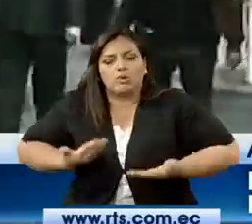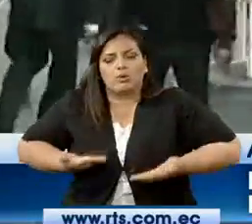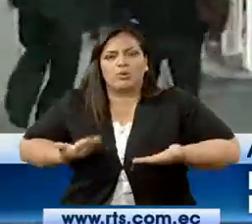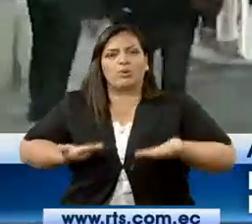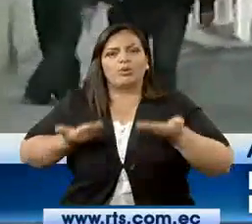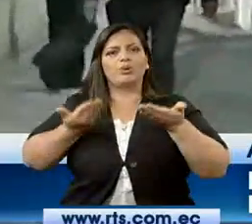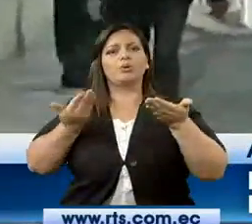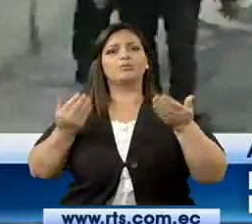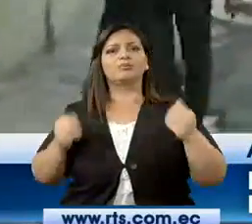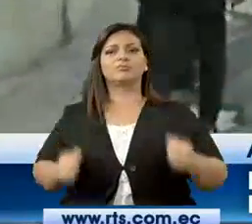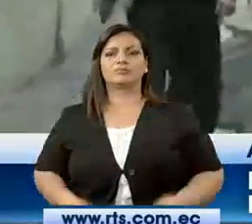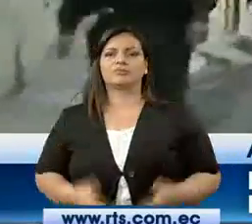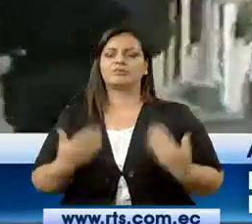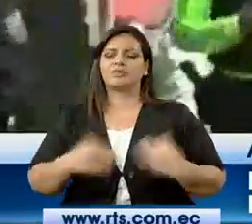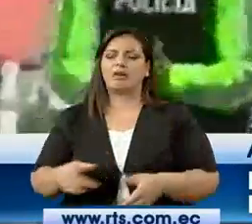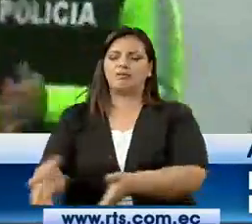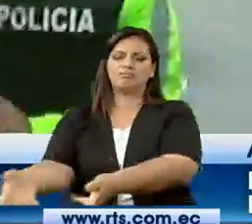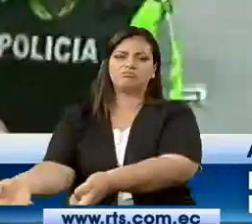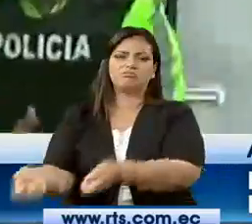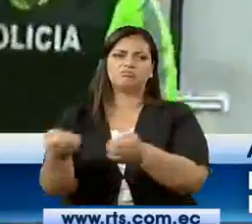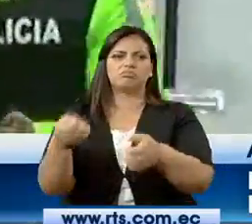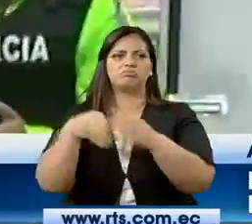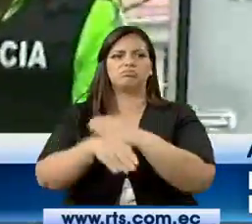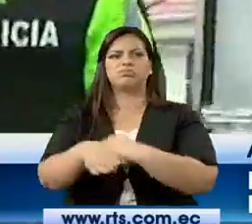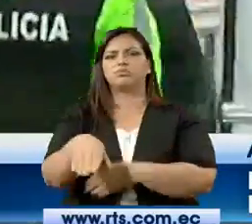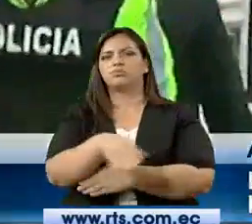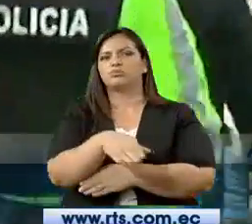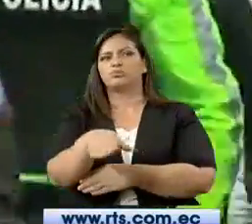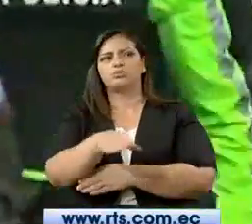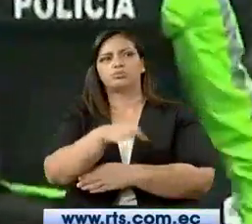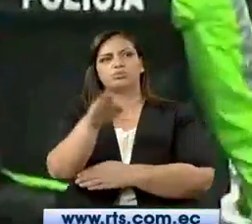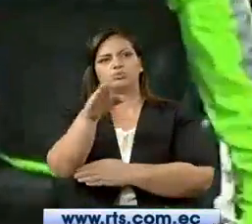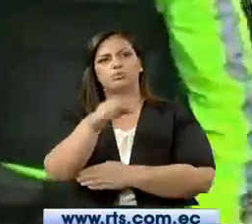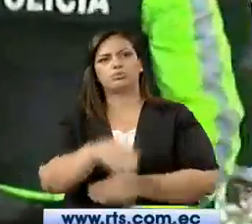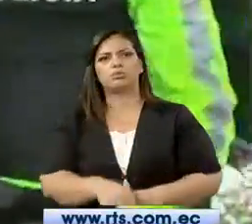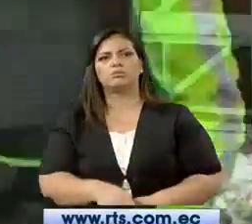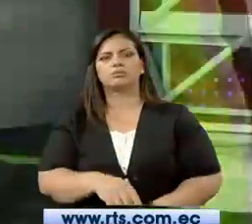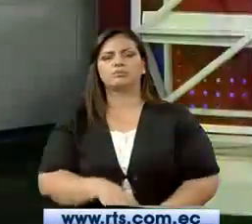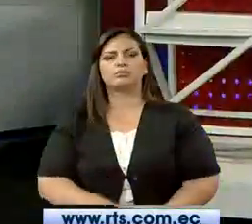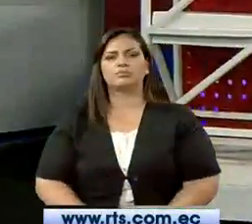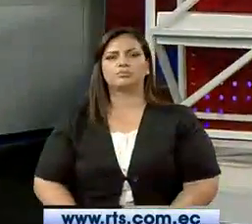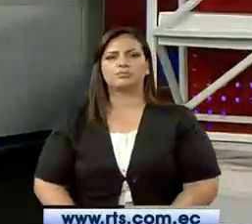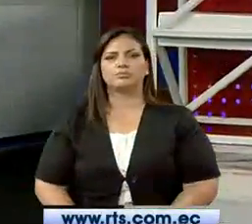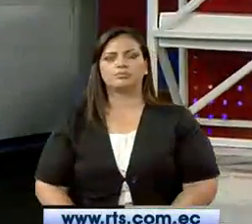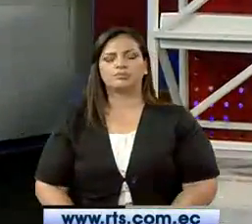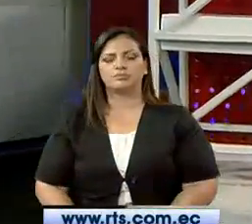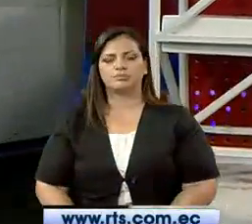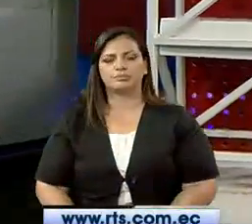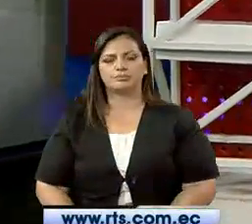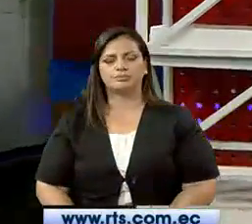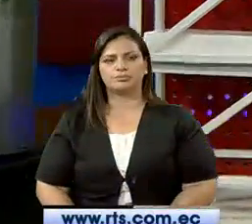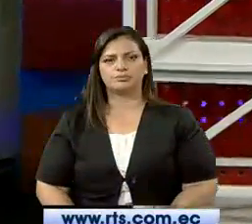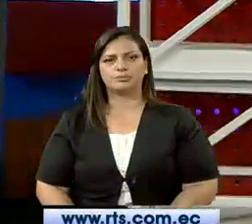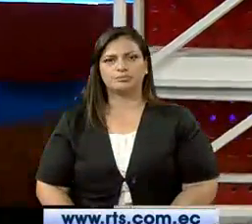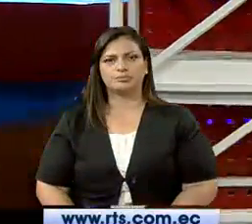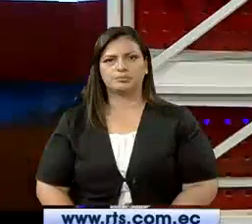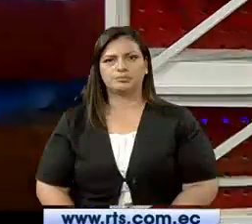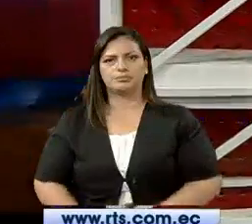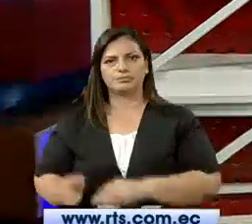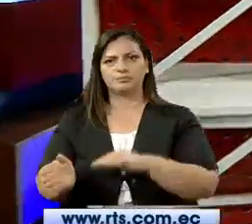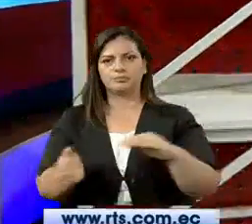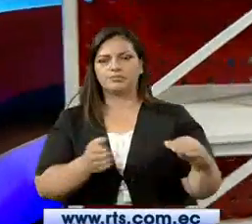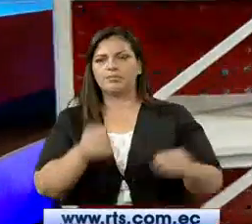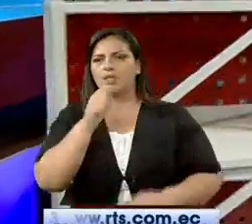morgue. Desde la ciudad de Cuenca, informó Francisco Ramírez. Bueno, y en este momento nos enlazamos